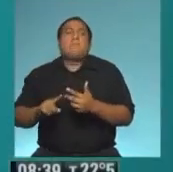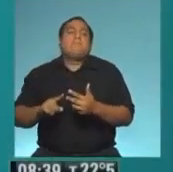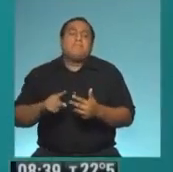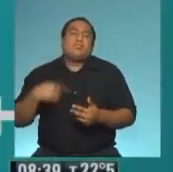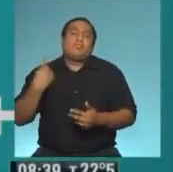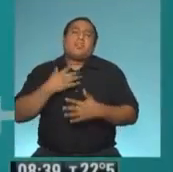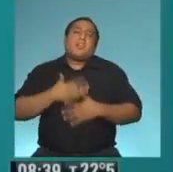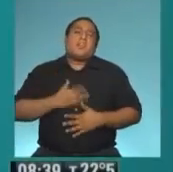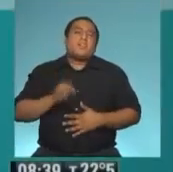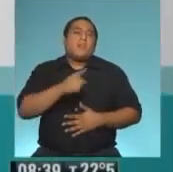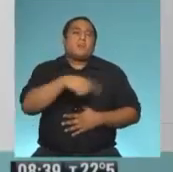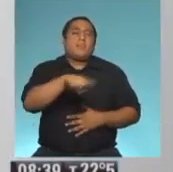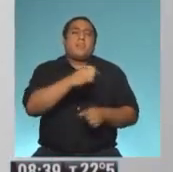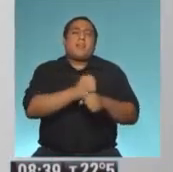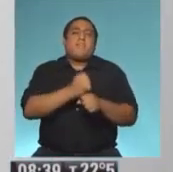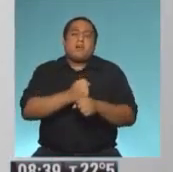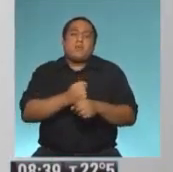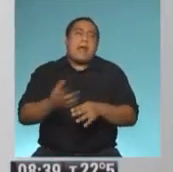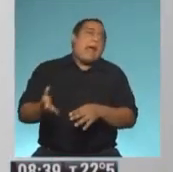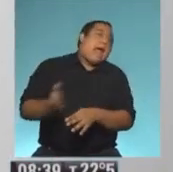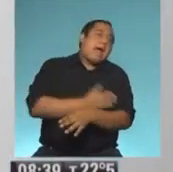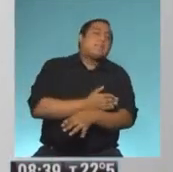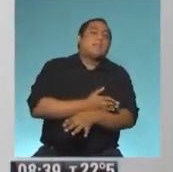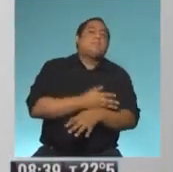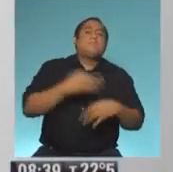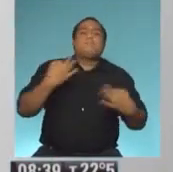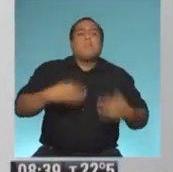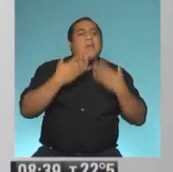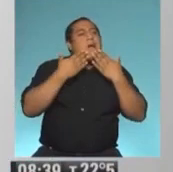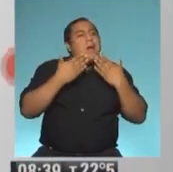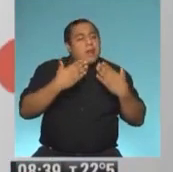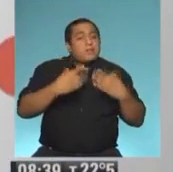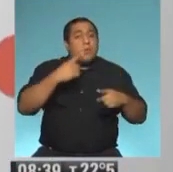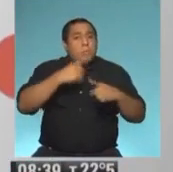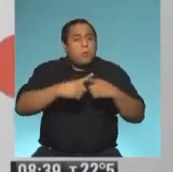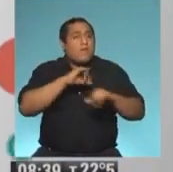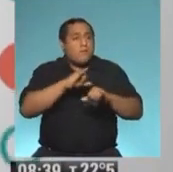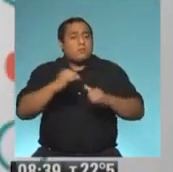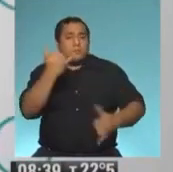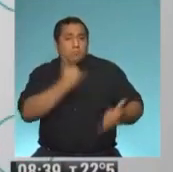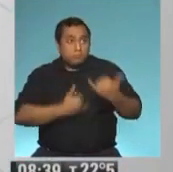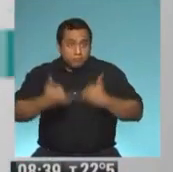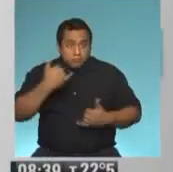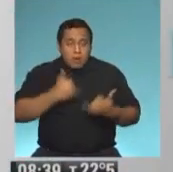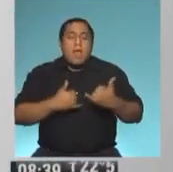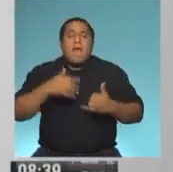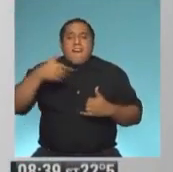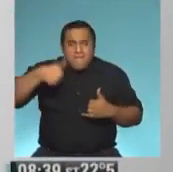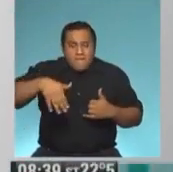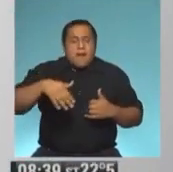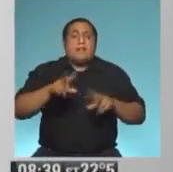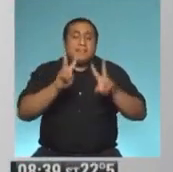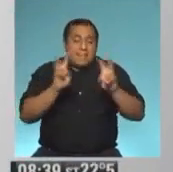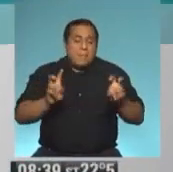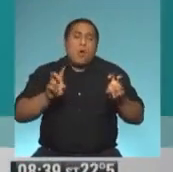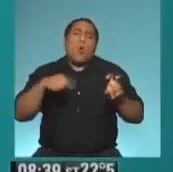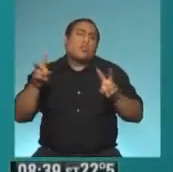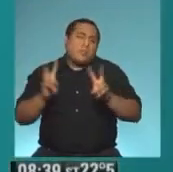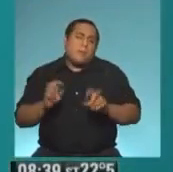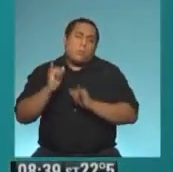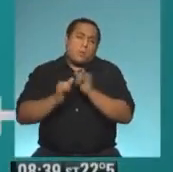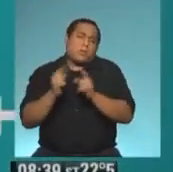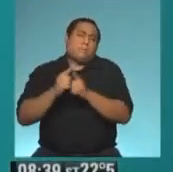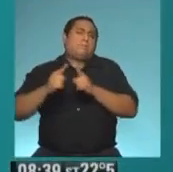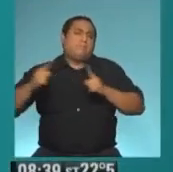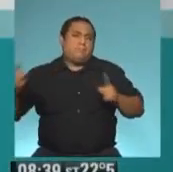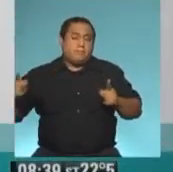trabajando preventivamente y con tiempo. Así que muchas gracias, Hernando, por traernos esta información. Seguiremos desarrollando este y otros temas, y sobre todo la